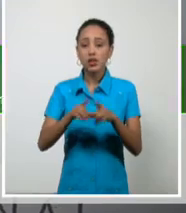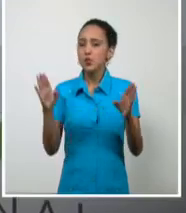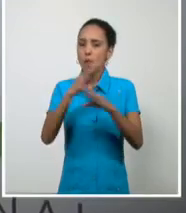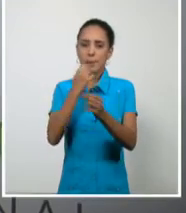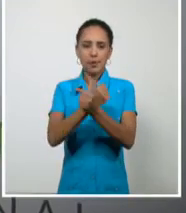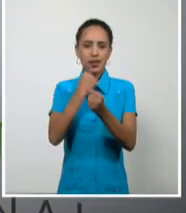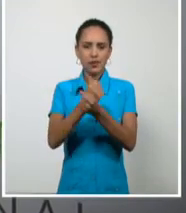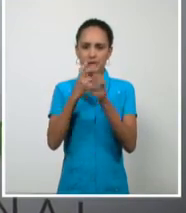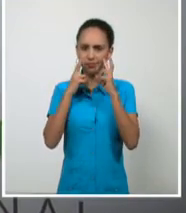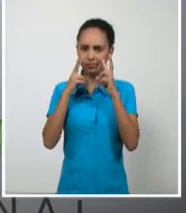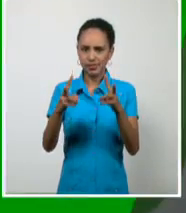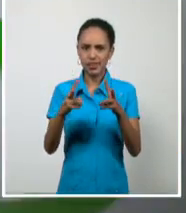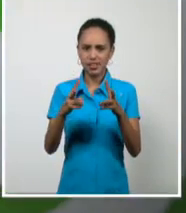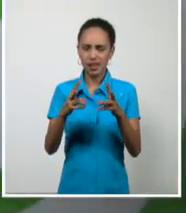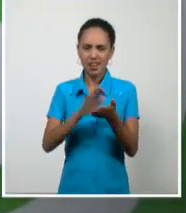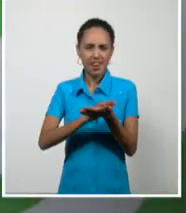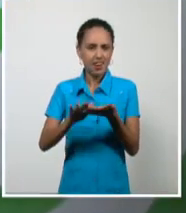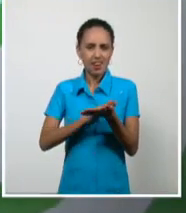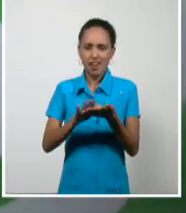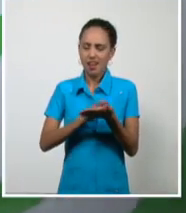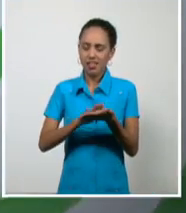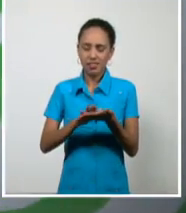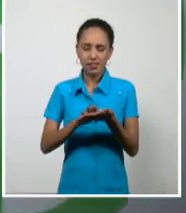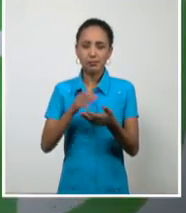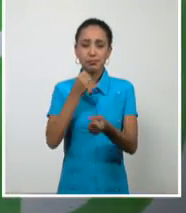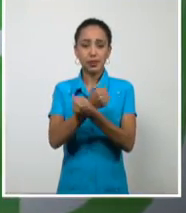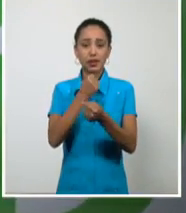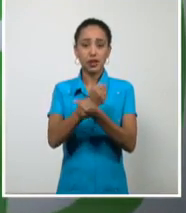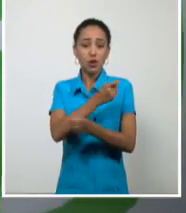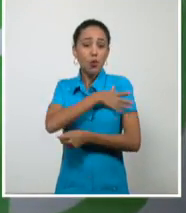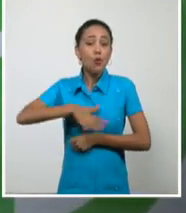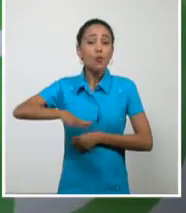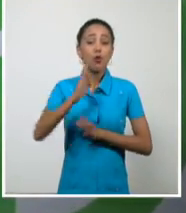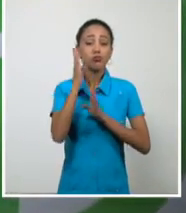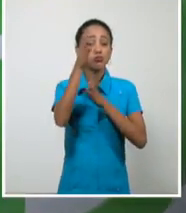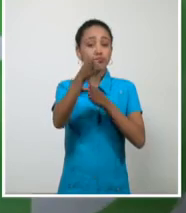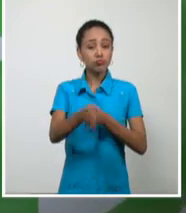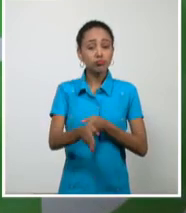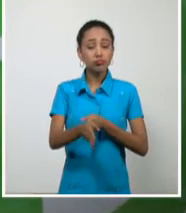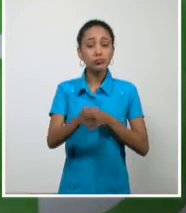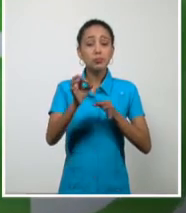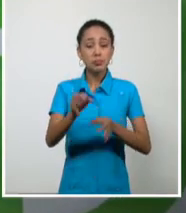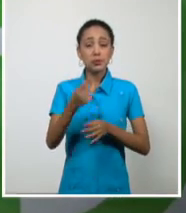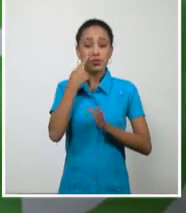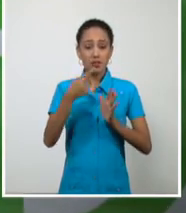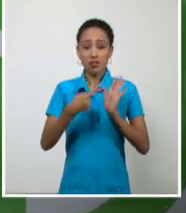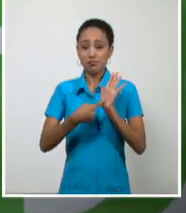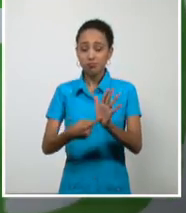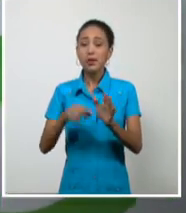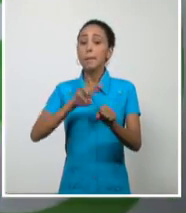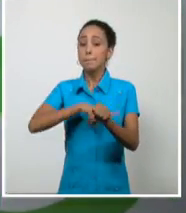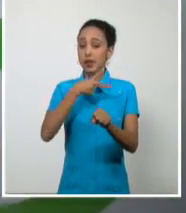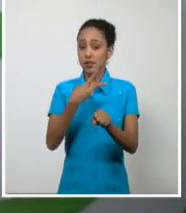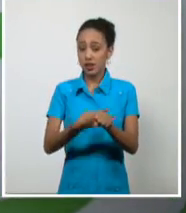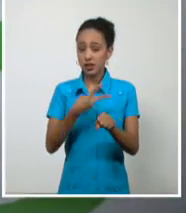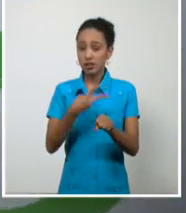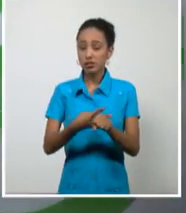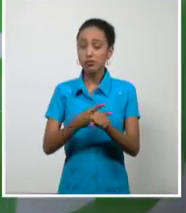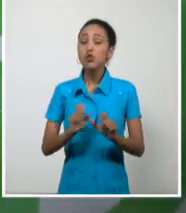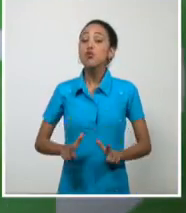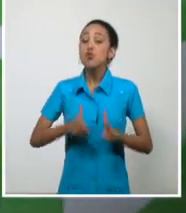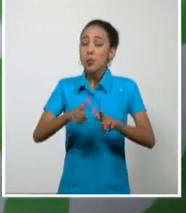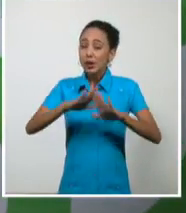el barrio es amenazado. Un pueblo disciplinado que la prevención promueve y la cumple como